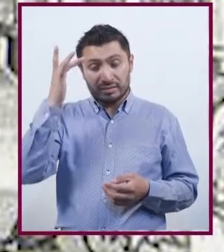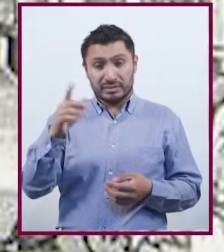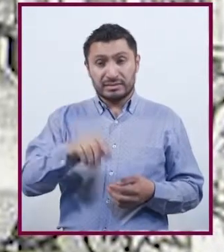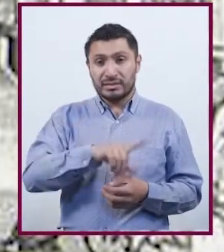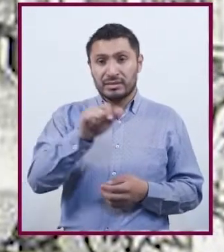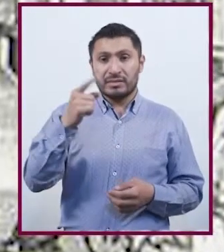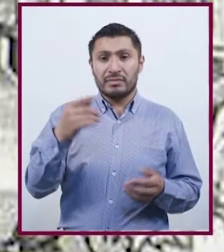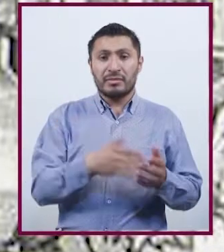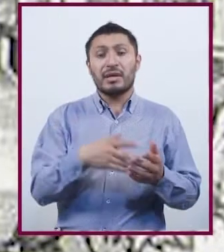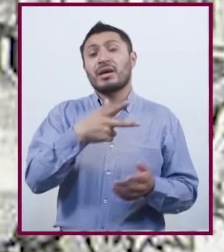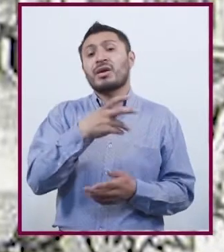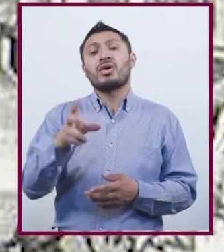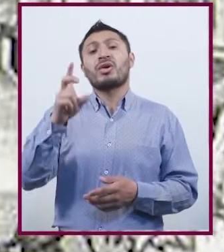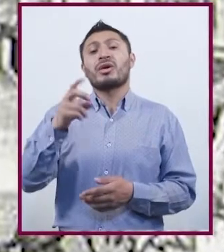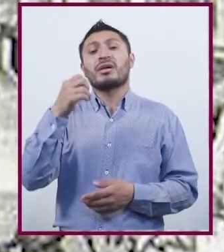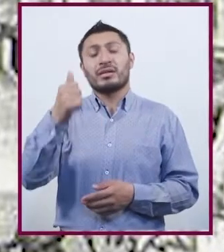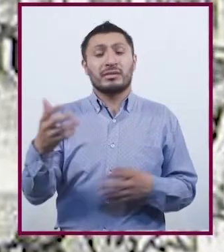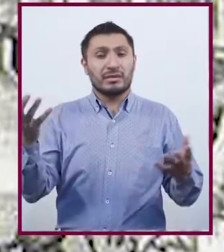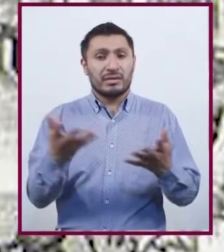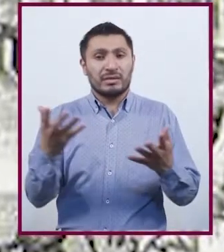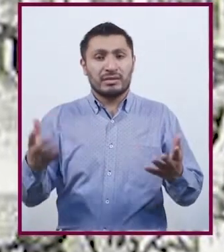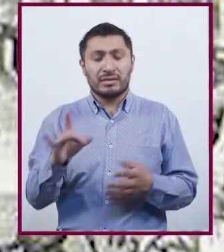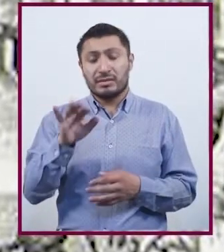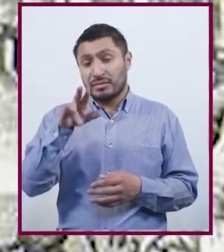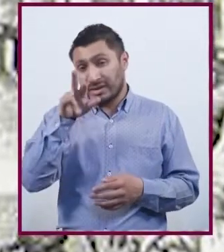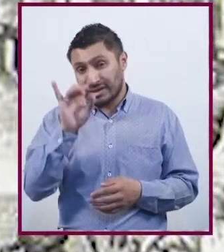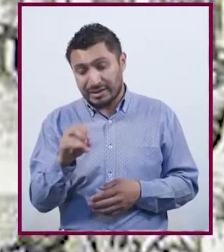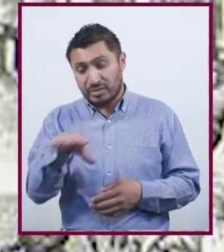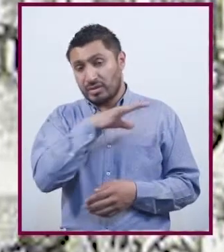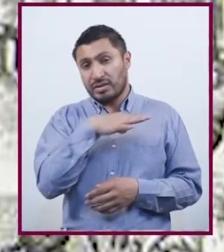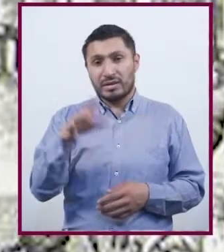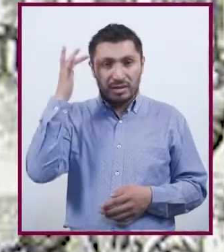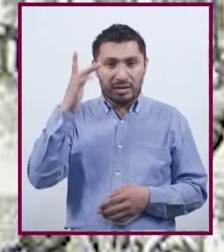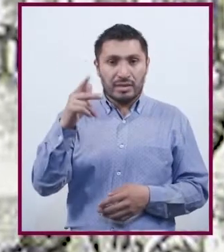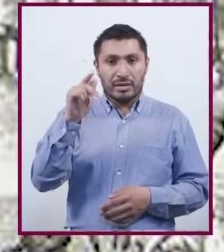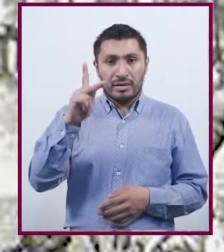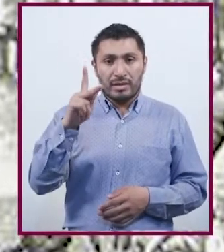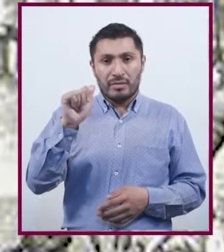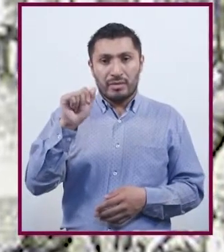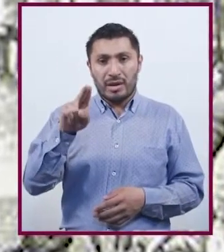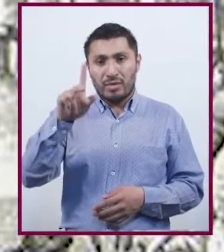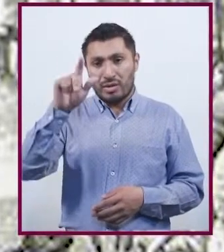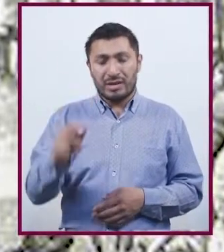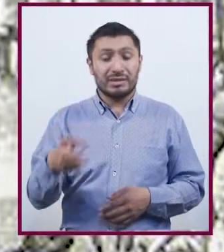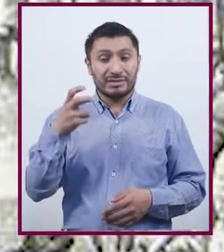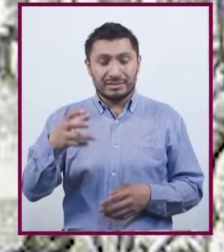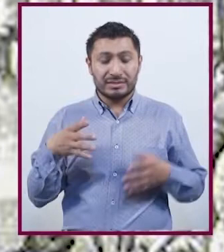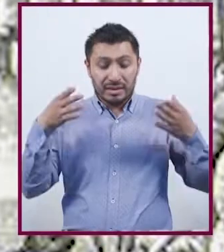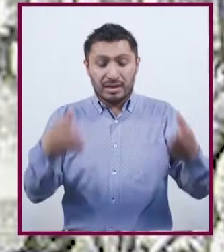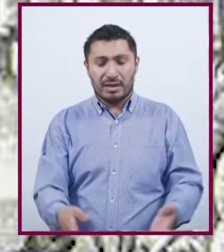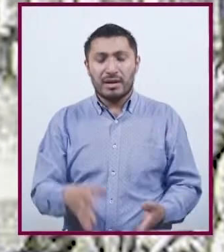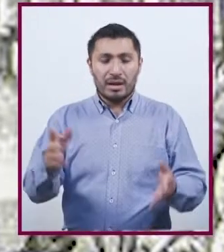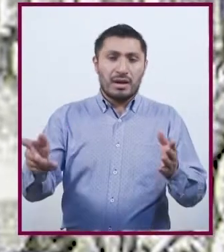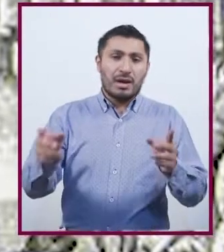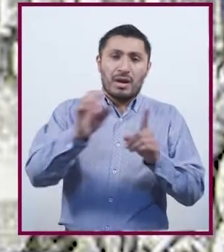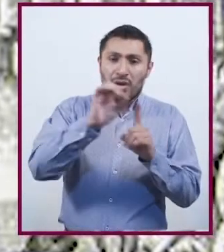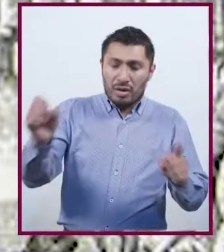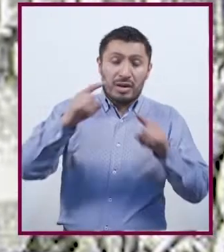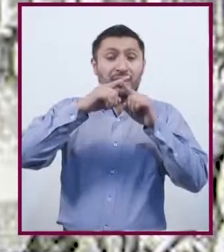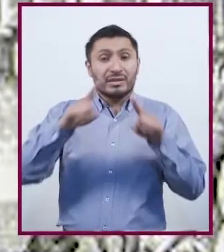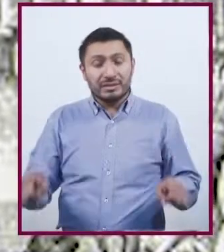1836 que se contó con el Cementerio General Santa Paula. Este era un cementerio reestructurado, pues había sido fundado